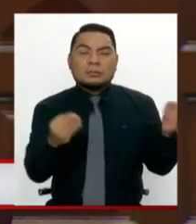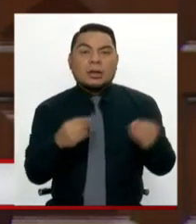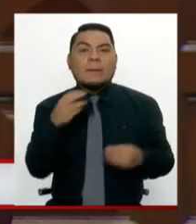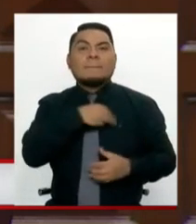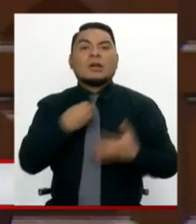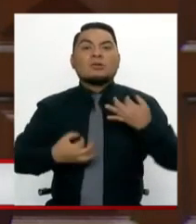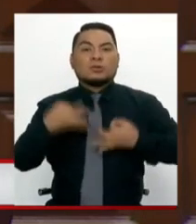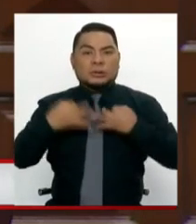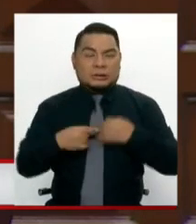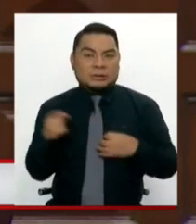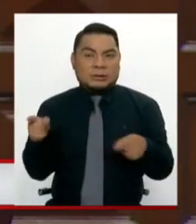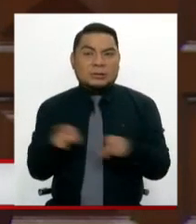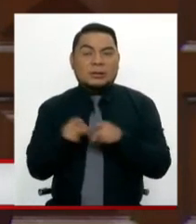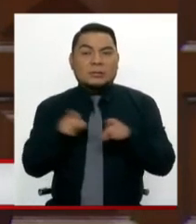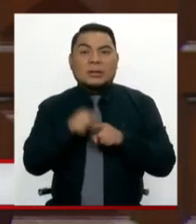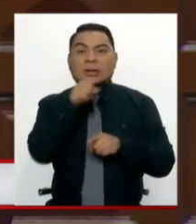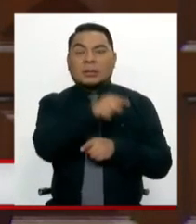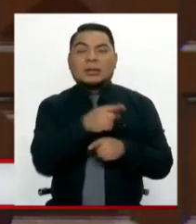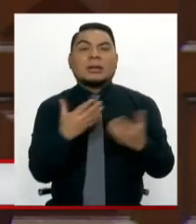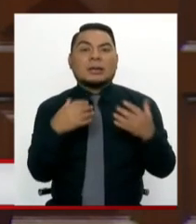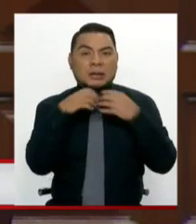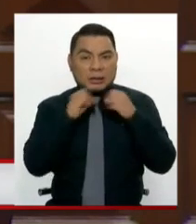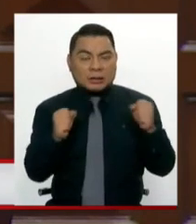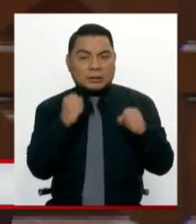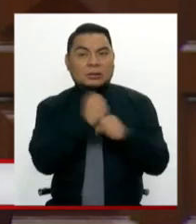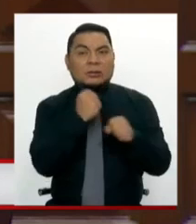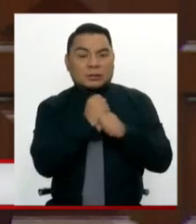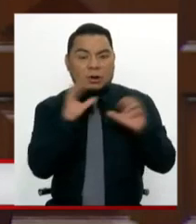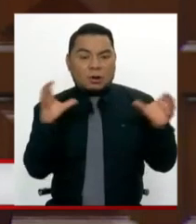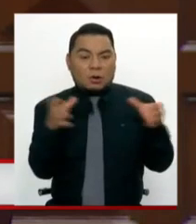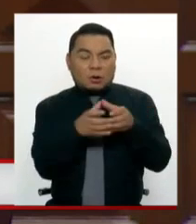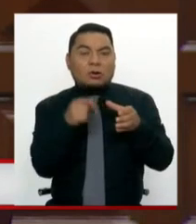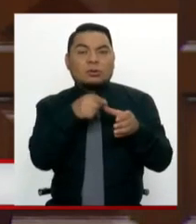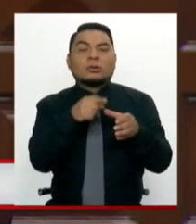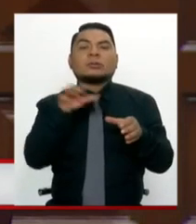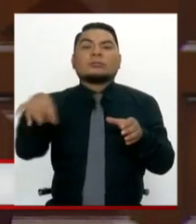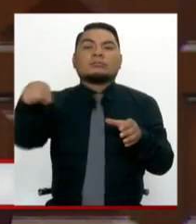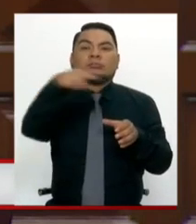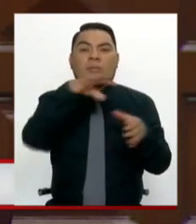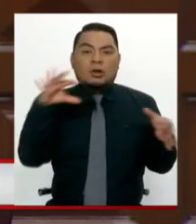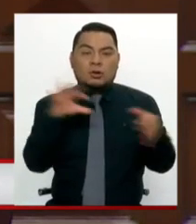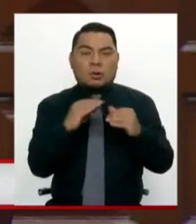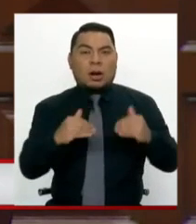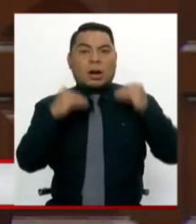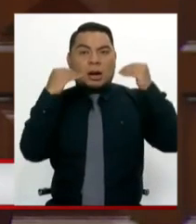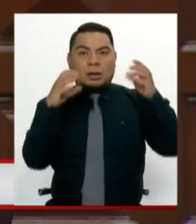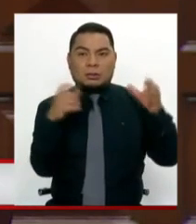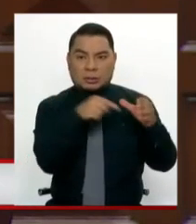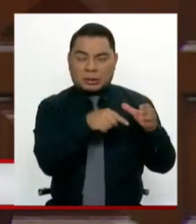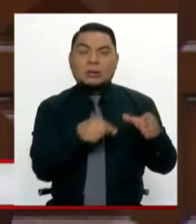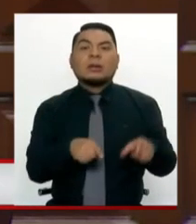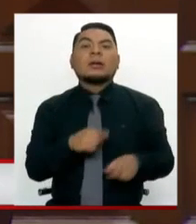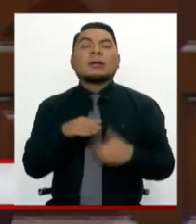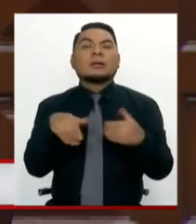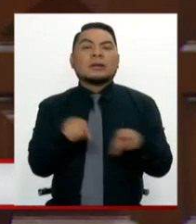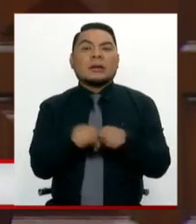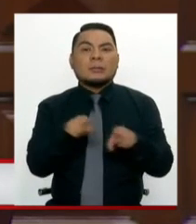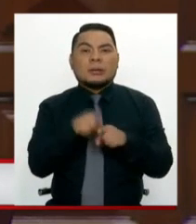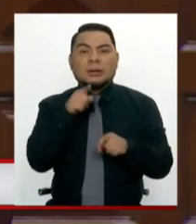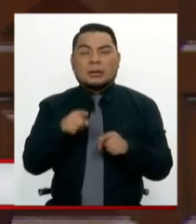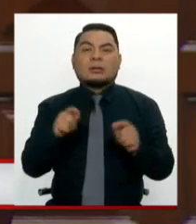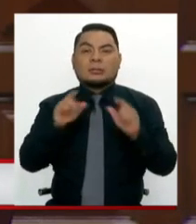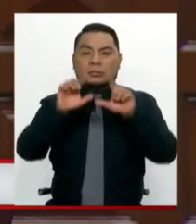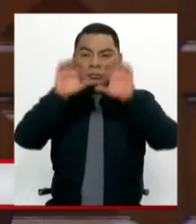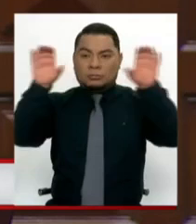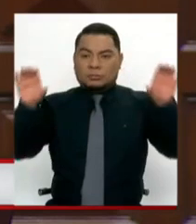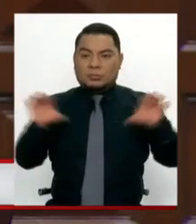De otro lado, la Secretaría Ejecutiva de la Comisión Multisectorial de Alto Nivel develó una placa